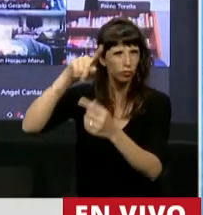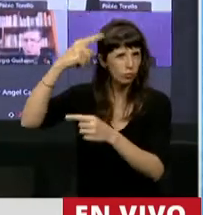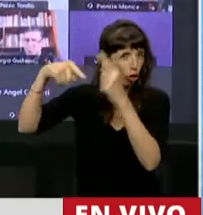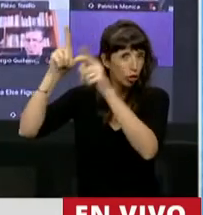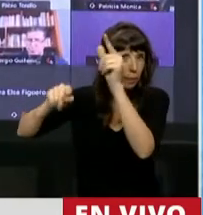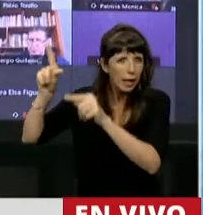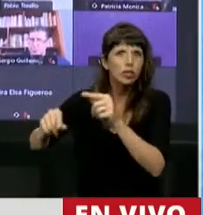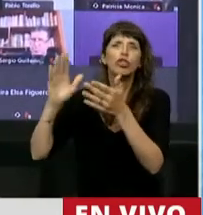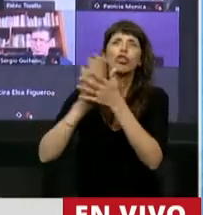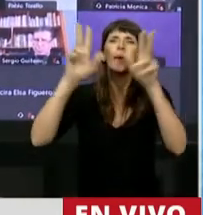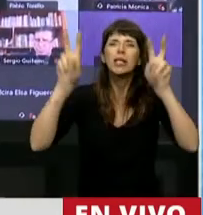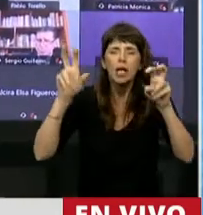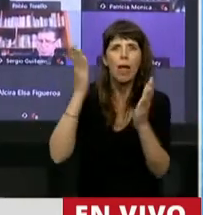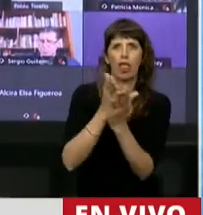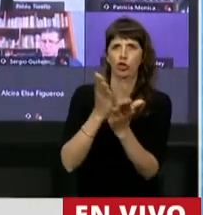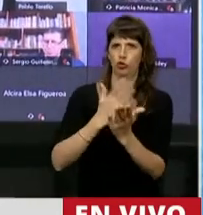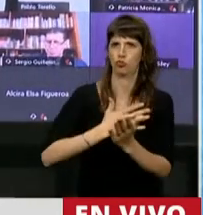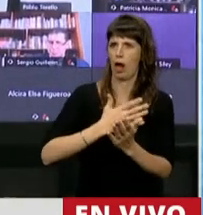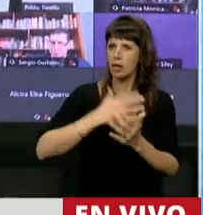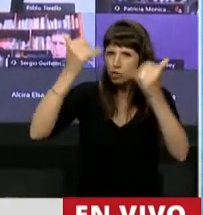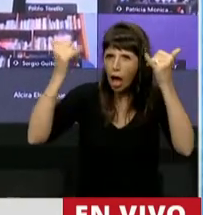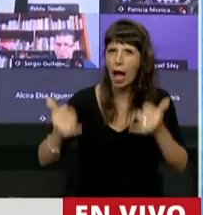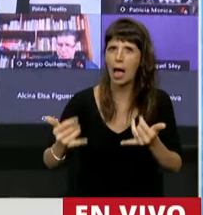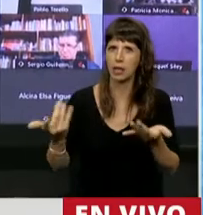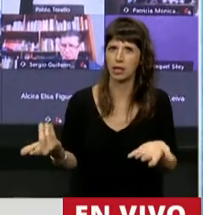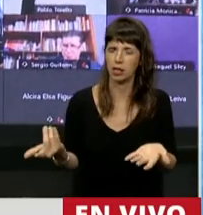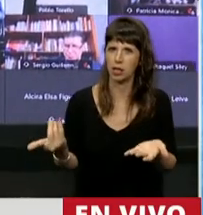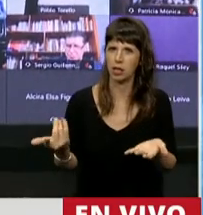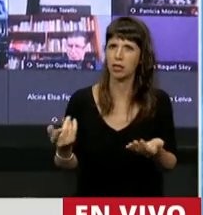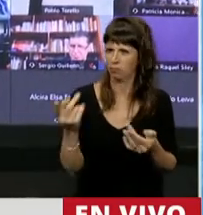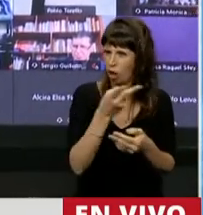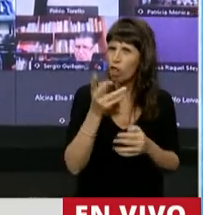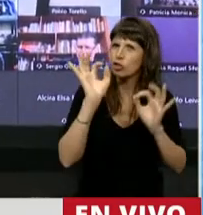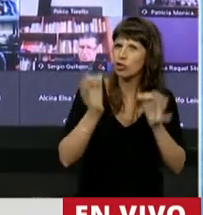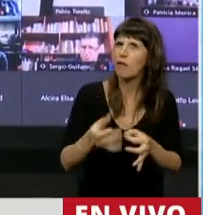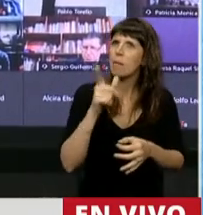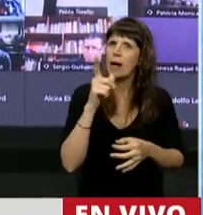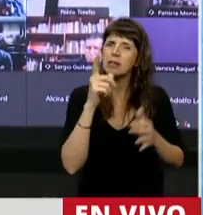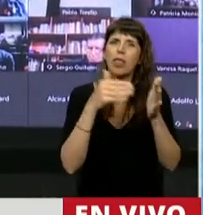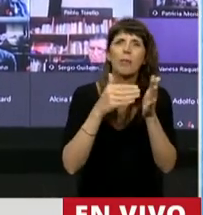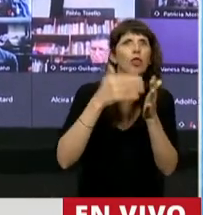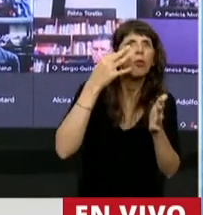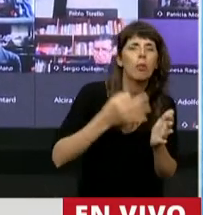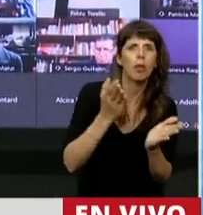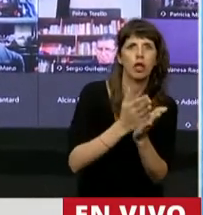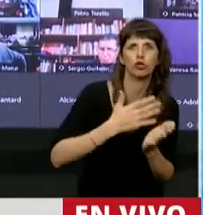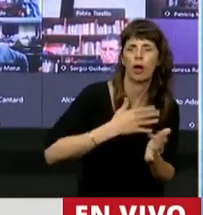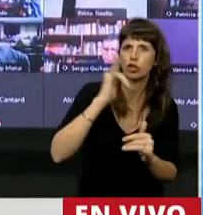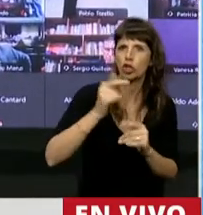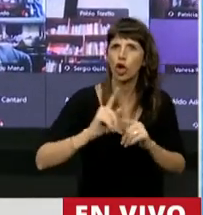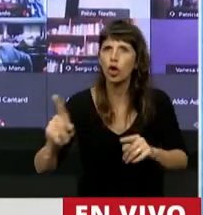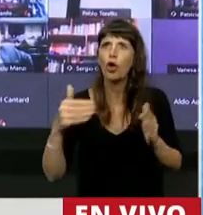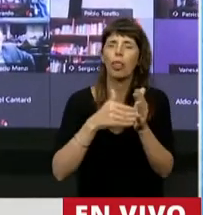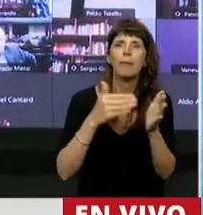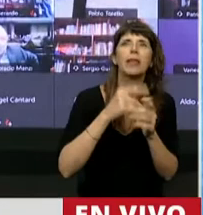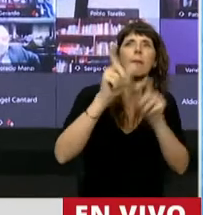humanos pareciera ser que los derechos humanos son para unos o para otros o parecieran ser que ellos son los dueños